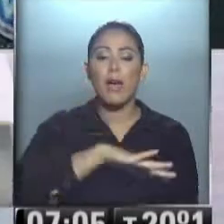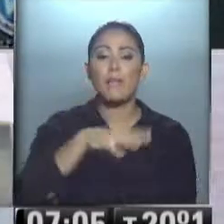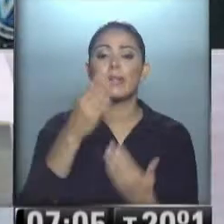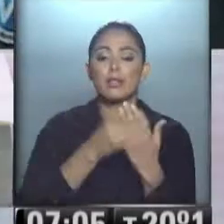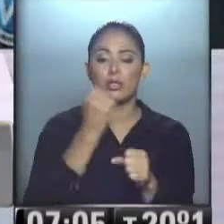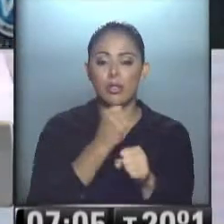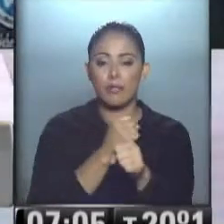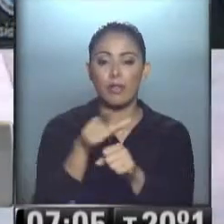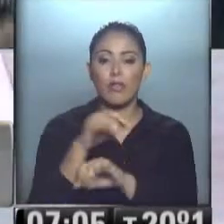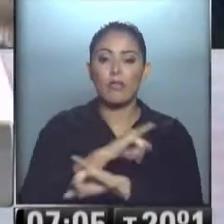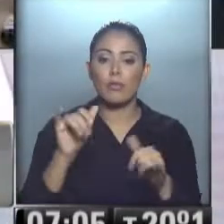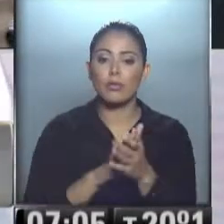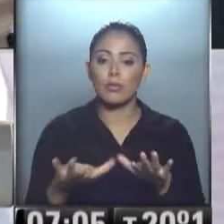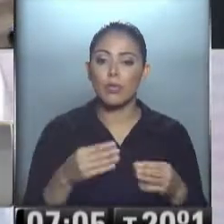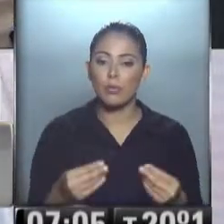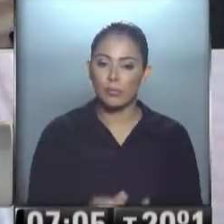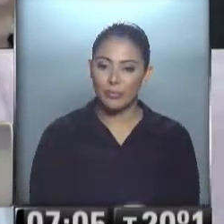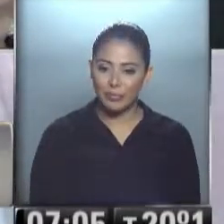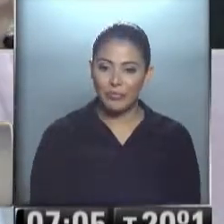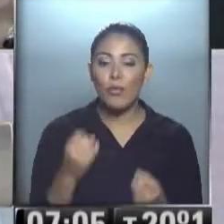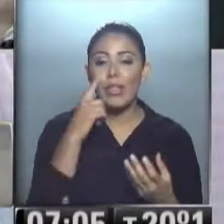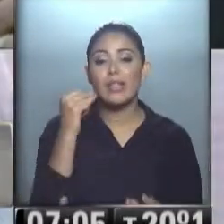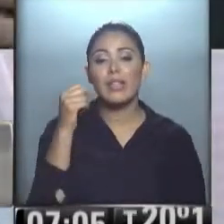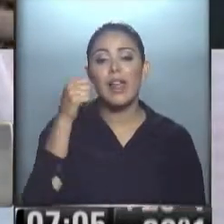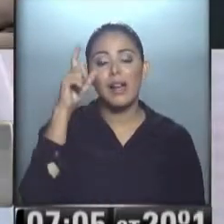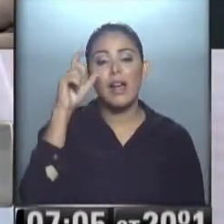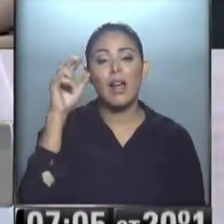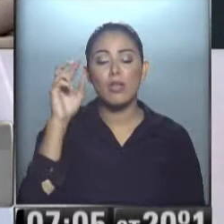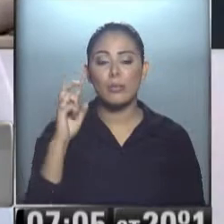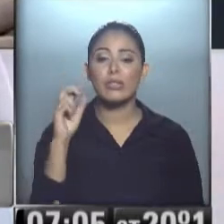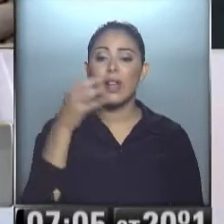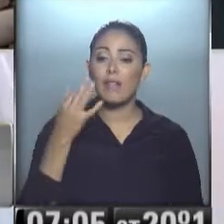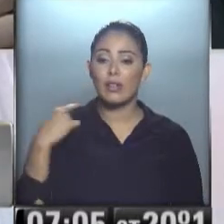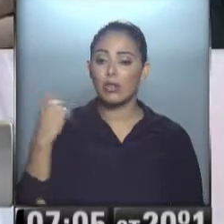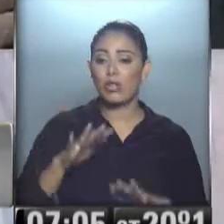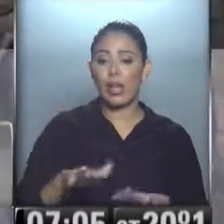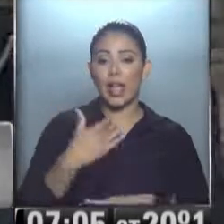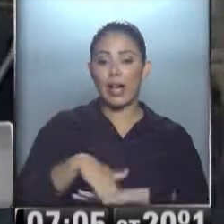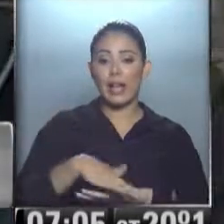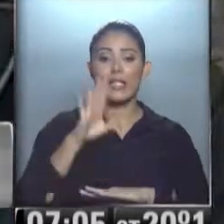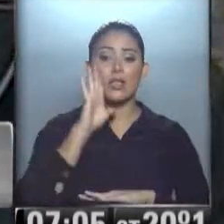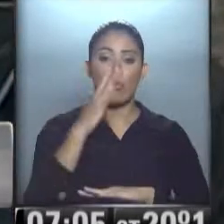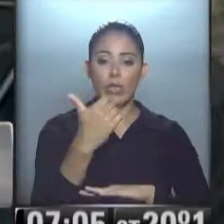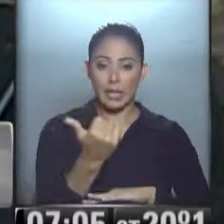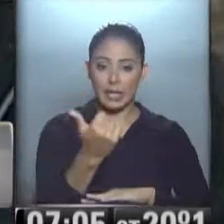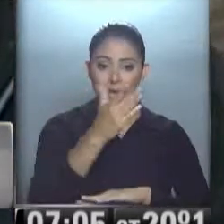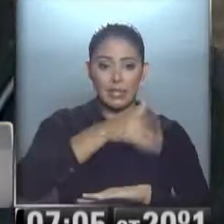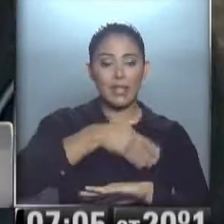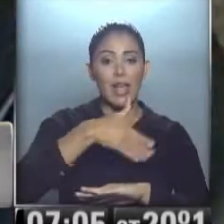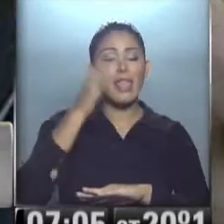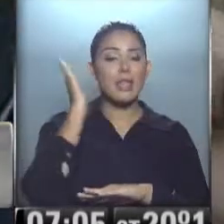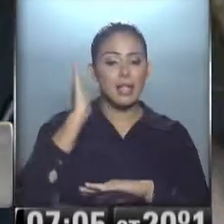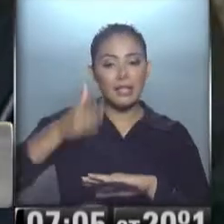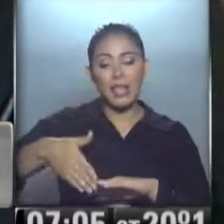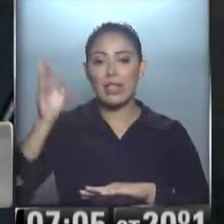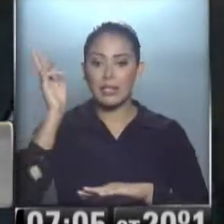detalles la obra buen día alejandro buendía patria y lo cierto es que estamos aquí en la calle 56 entre 16